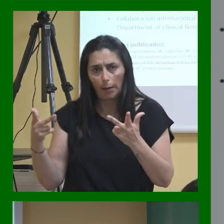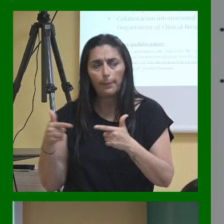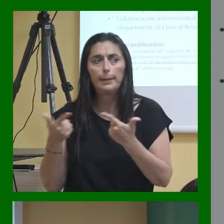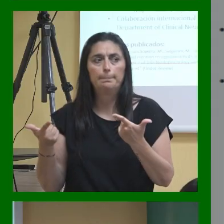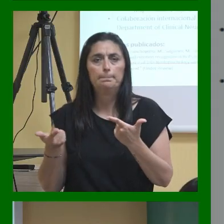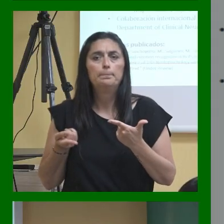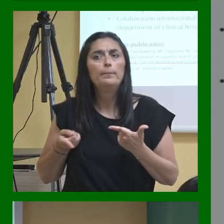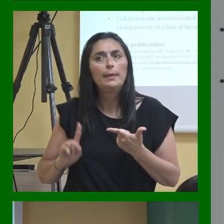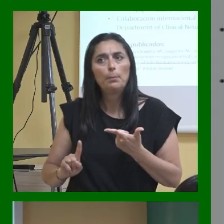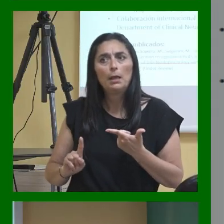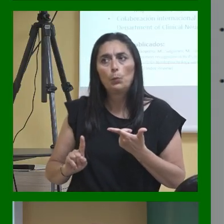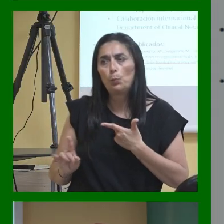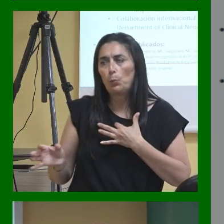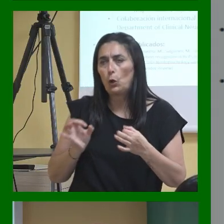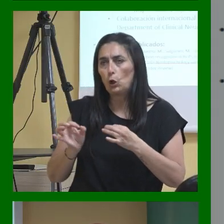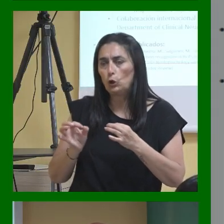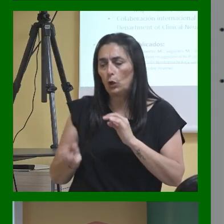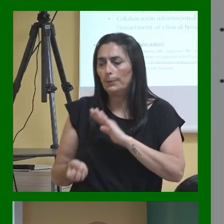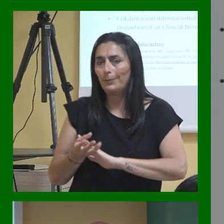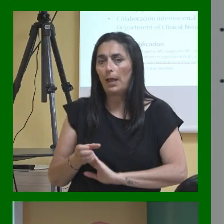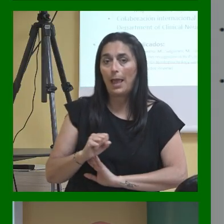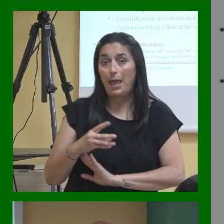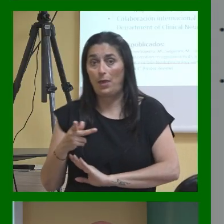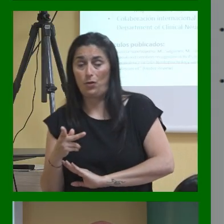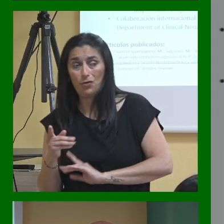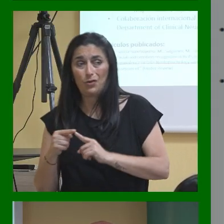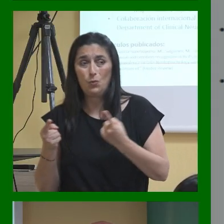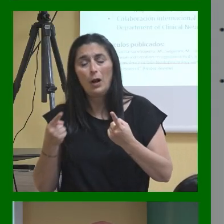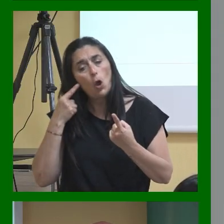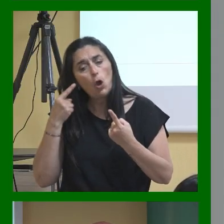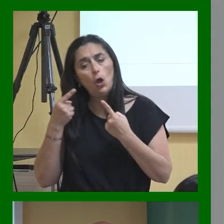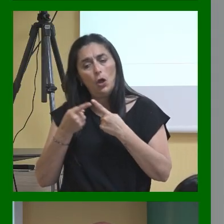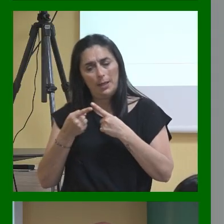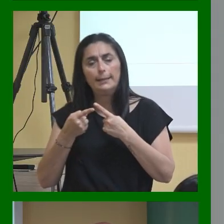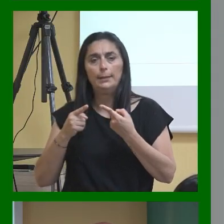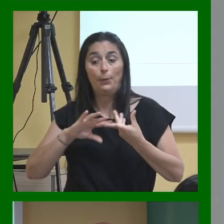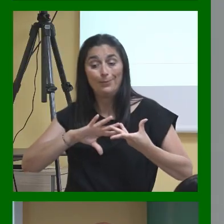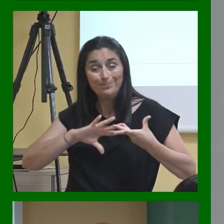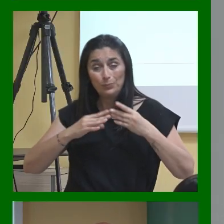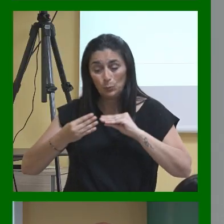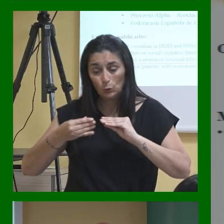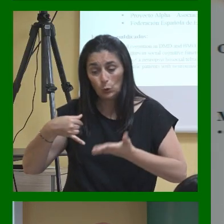creado protocolos específicos ad hoc para evaluar la miastenia gravis.